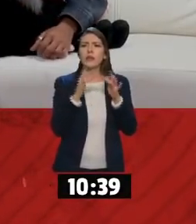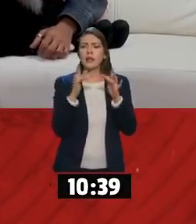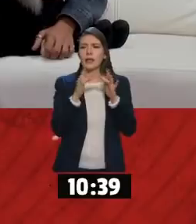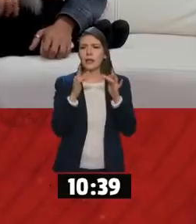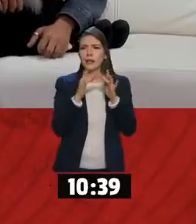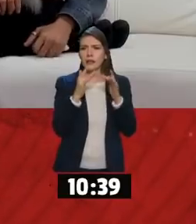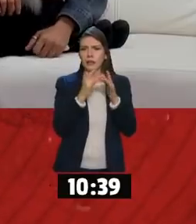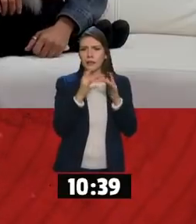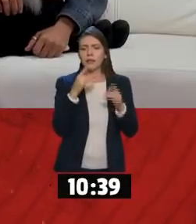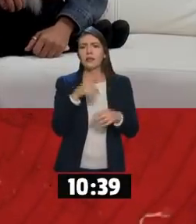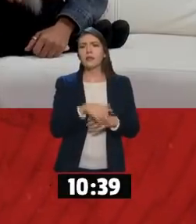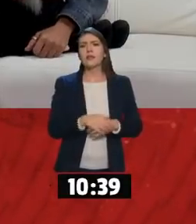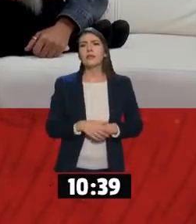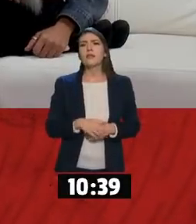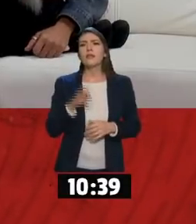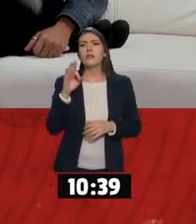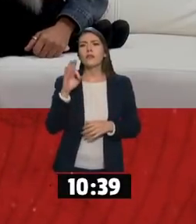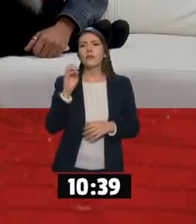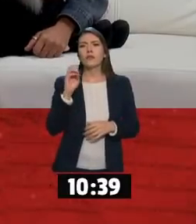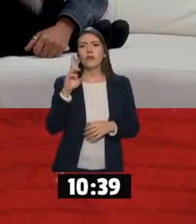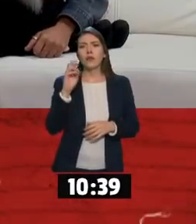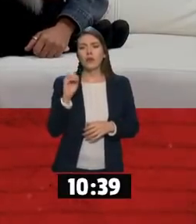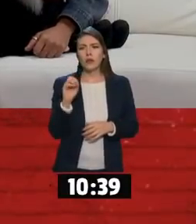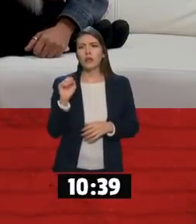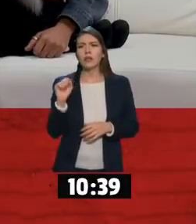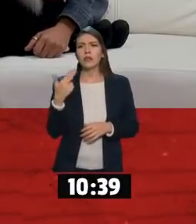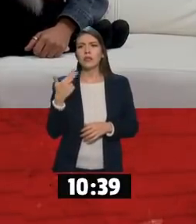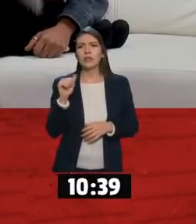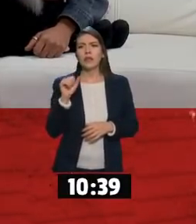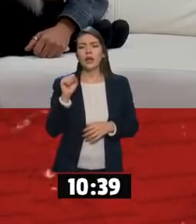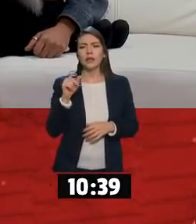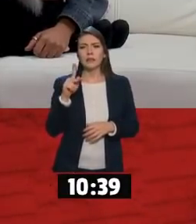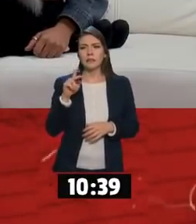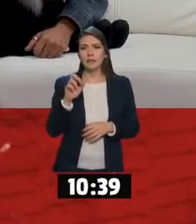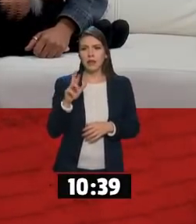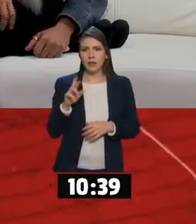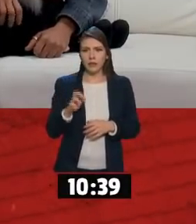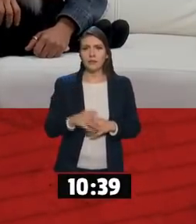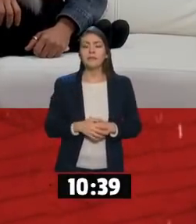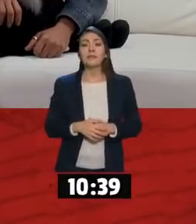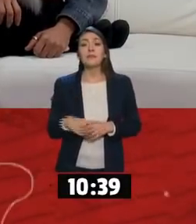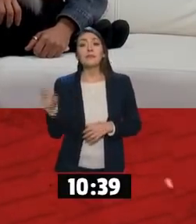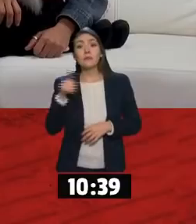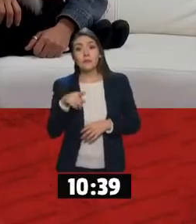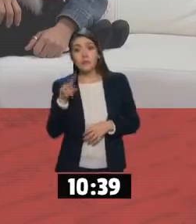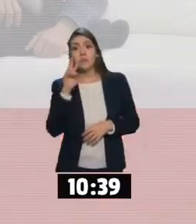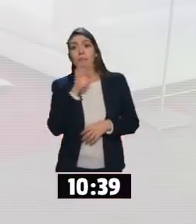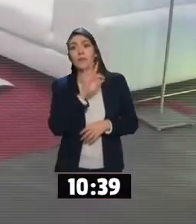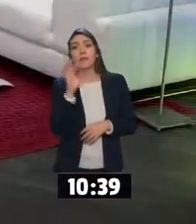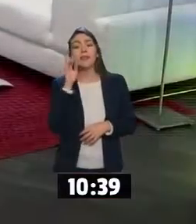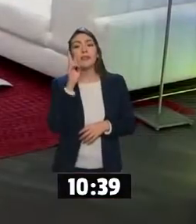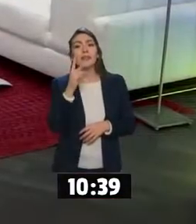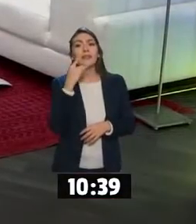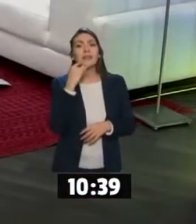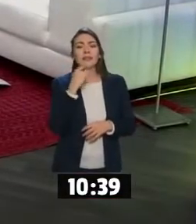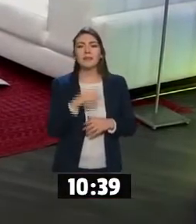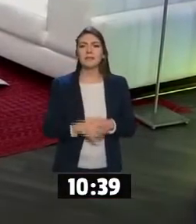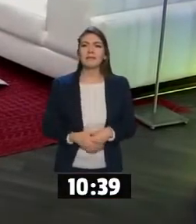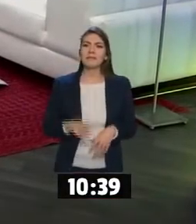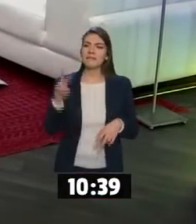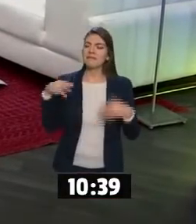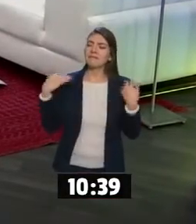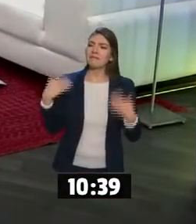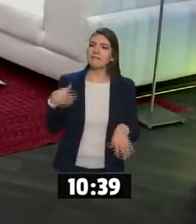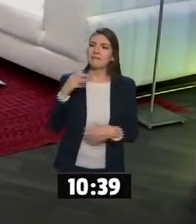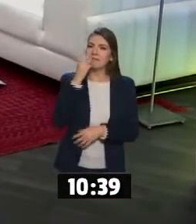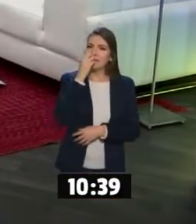lugar. Pero se llama algo de un tal Shakespeare. Ahí está, para que lo encuentren. Oye, qué gusto el Shakespeare, su